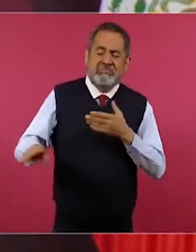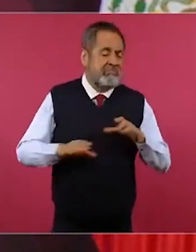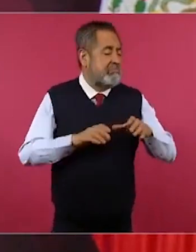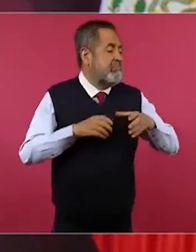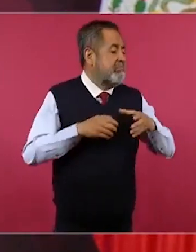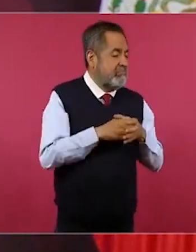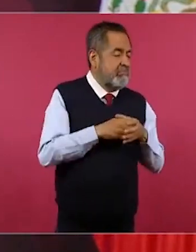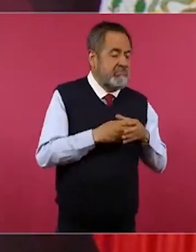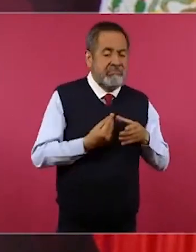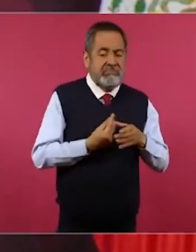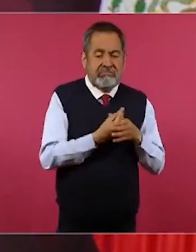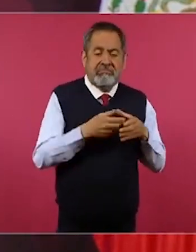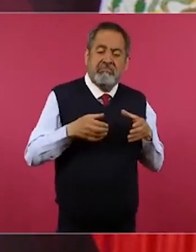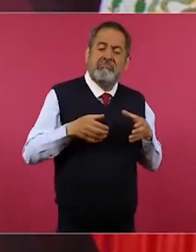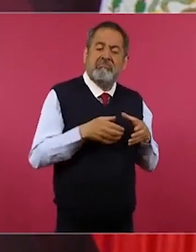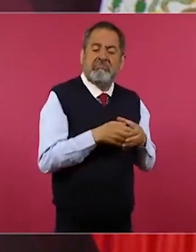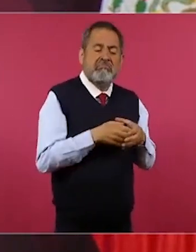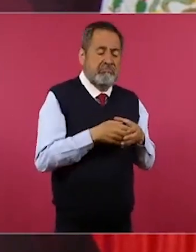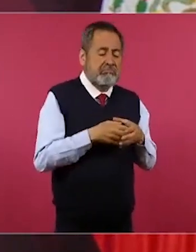por la forma